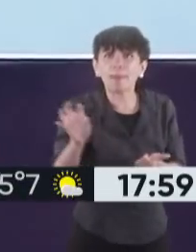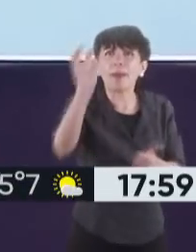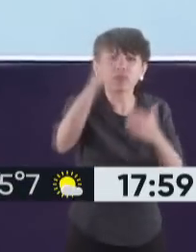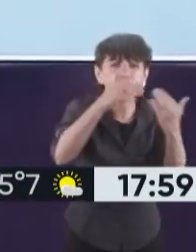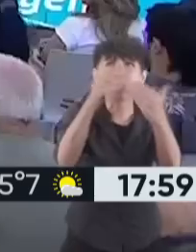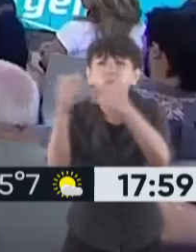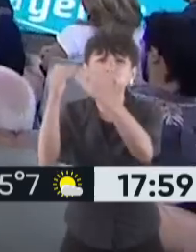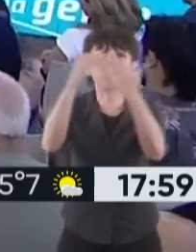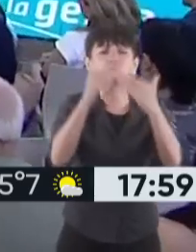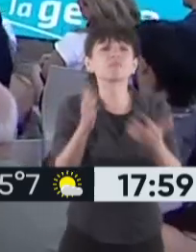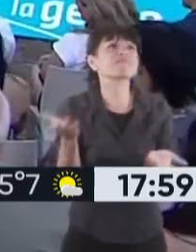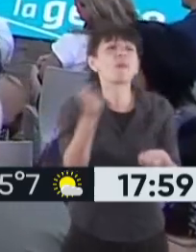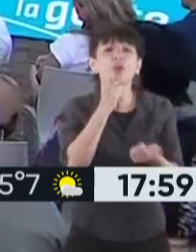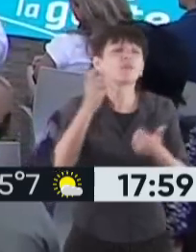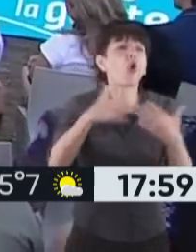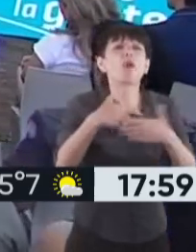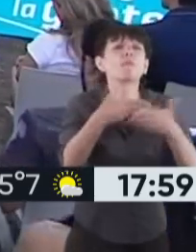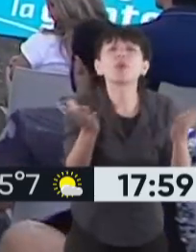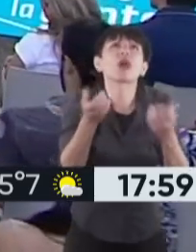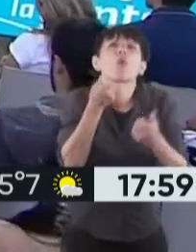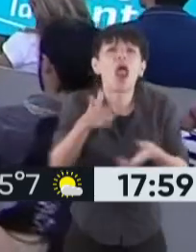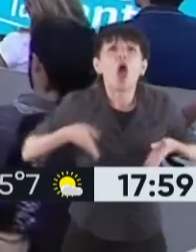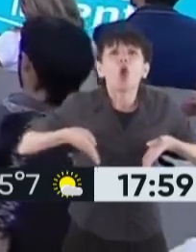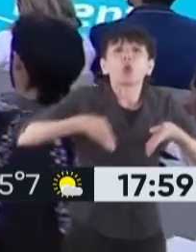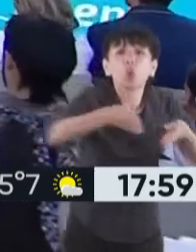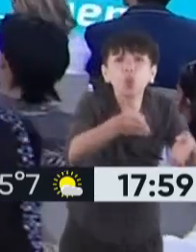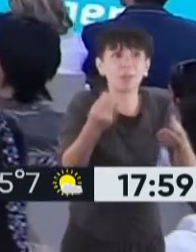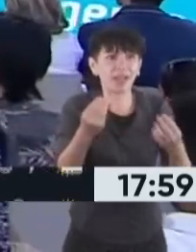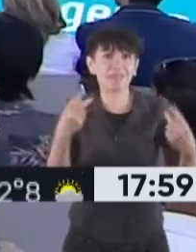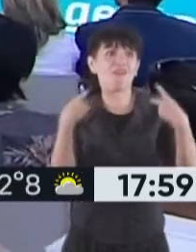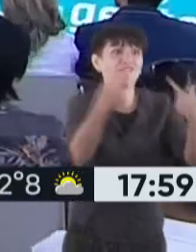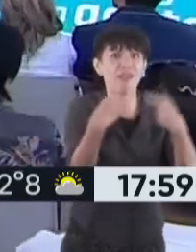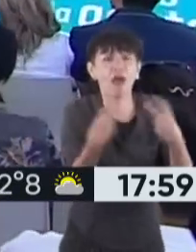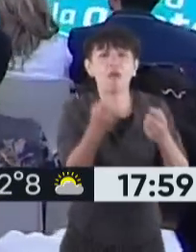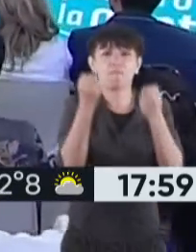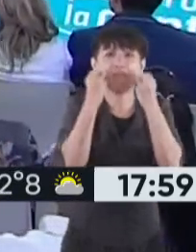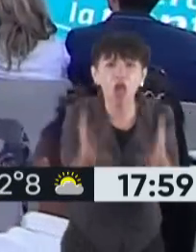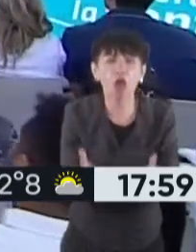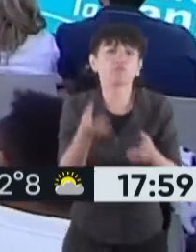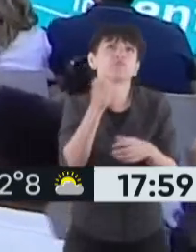Obras públicas son rutas que mejoran la conectividad, trenes que extienden su